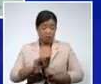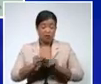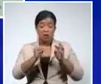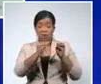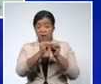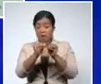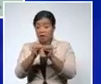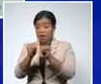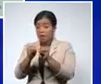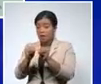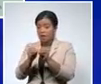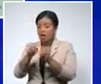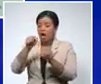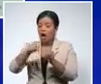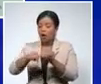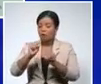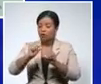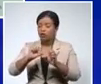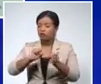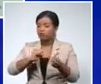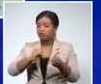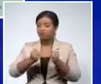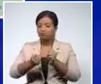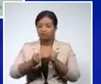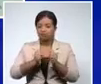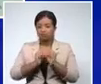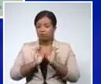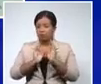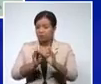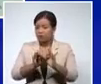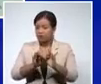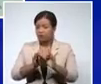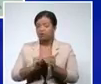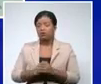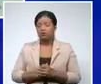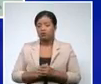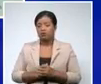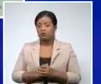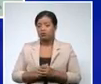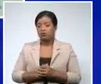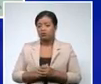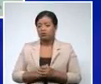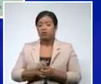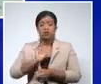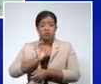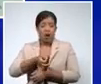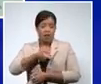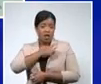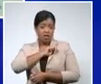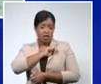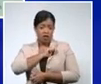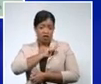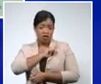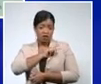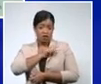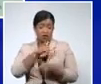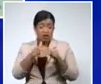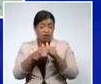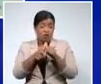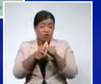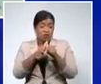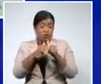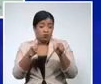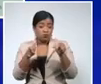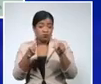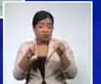ido manteniendo control. Es la misma cifra que presentó en el día de ayer y el mayor número, como se puede ver